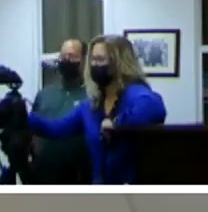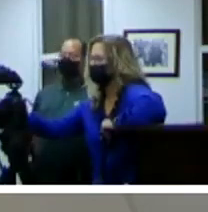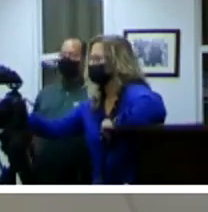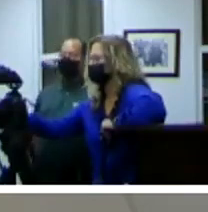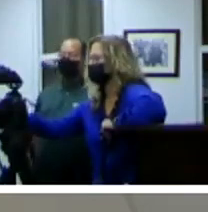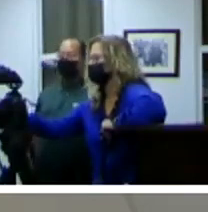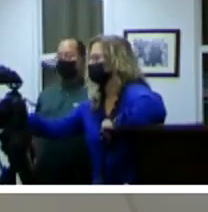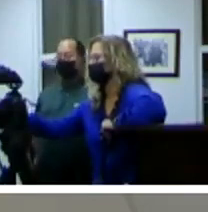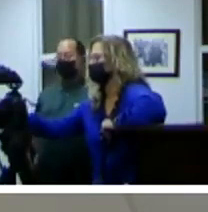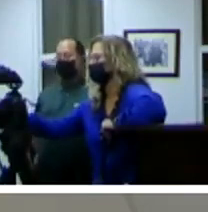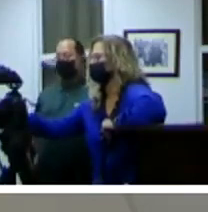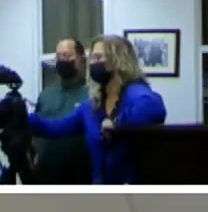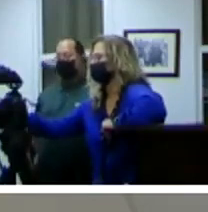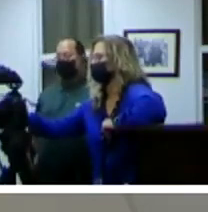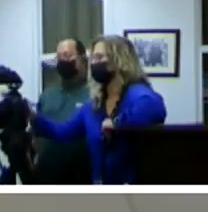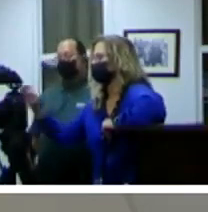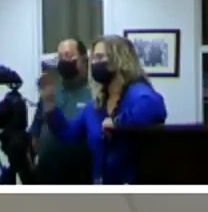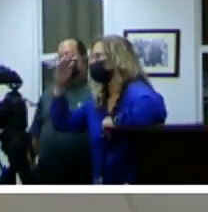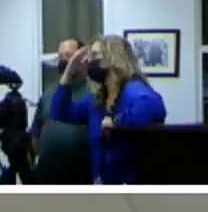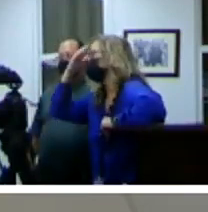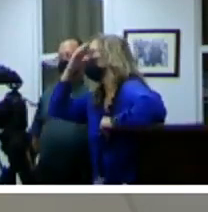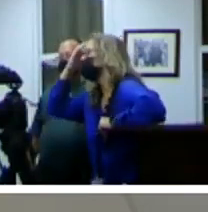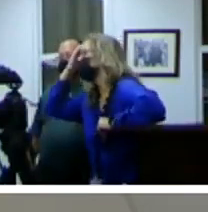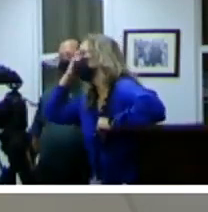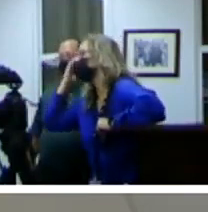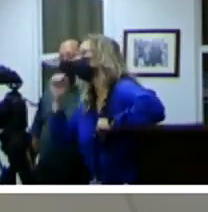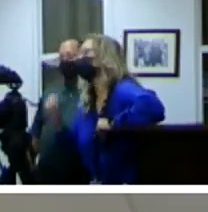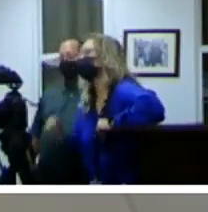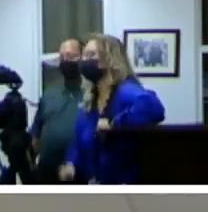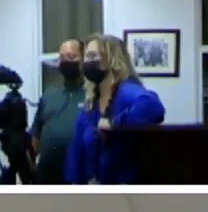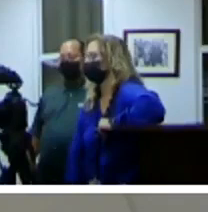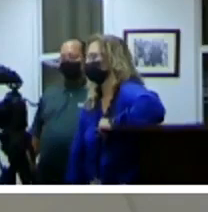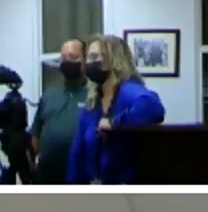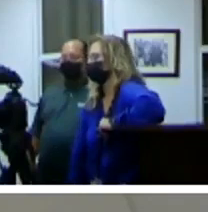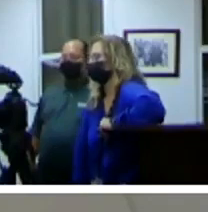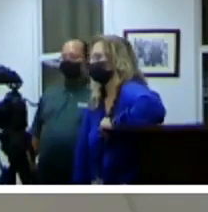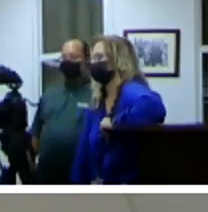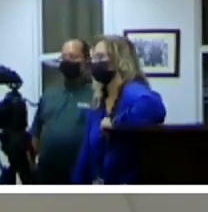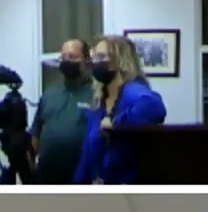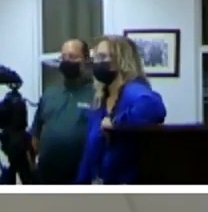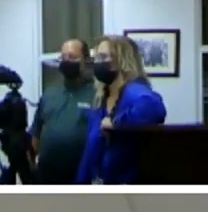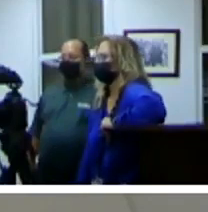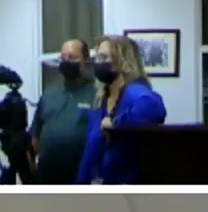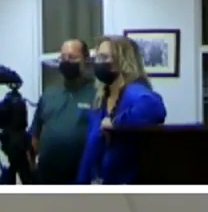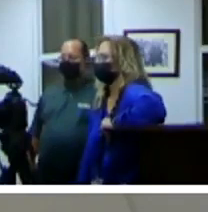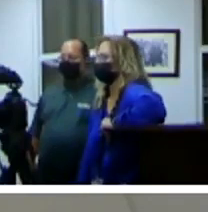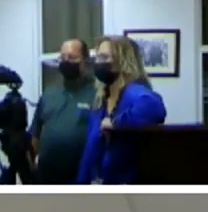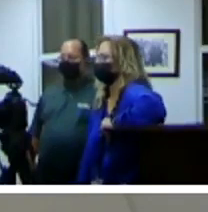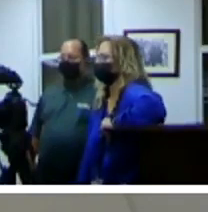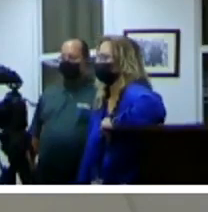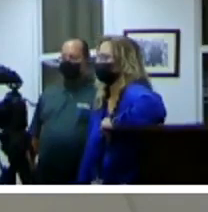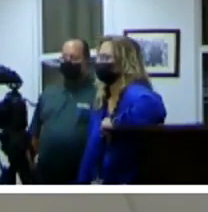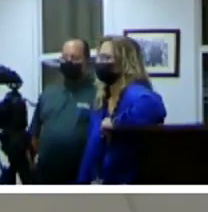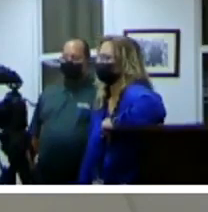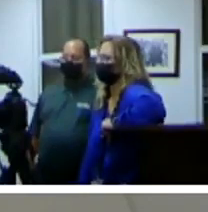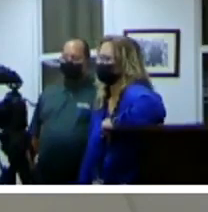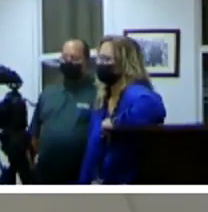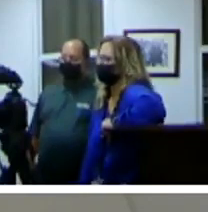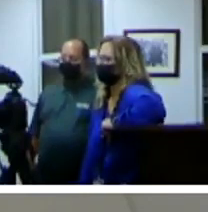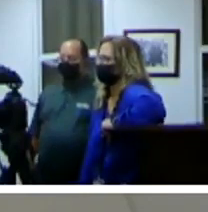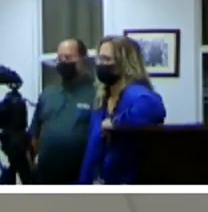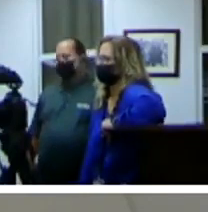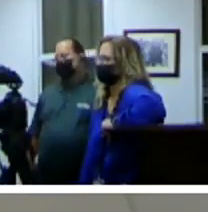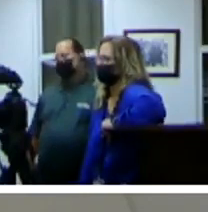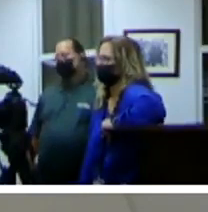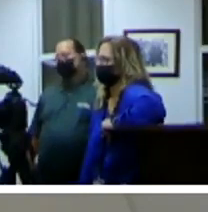automático es cuando pasa un disturbio en el sistema donde perdemos súbitamente generación y el balance de la generación y la